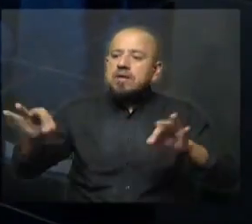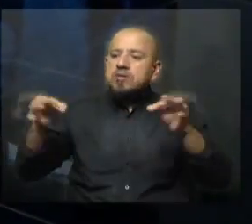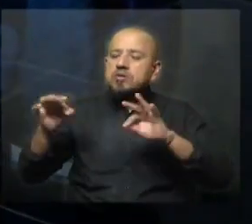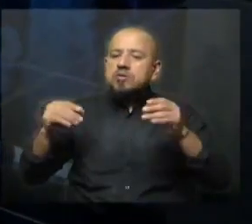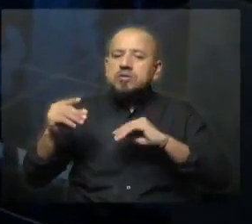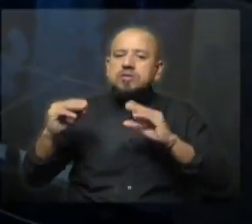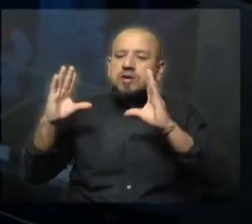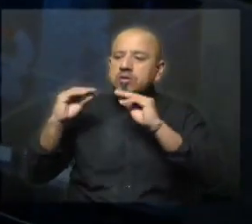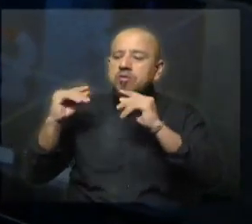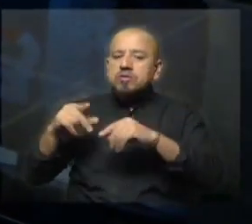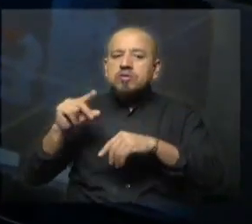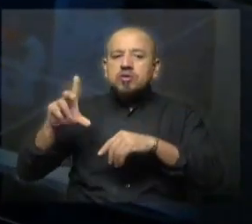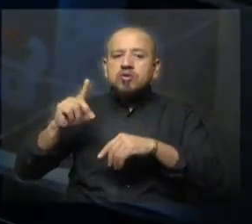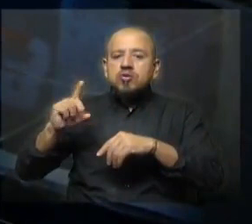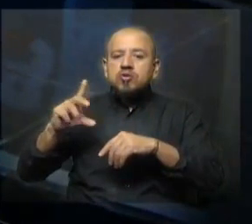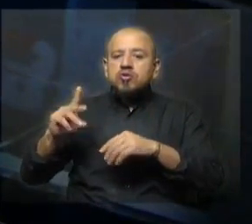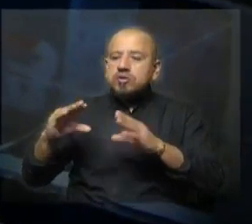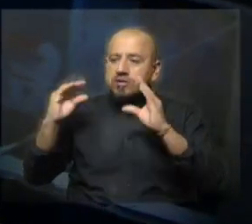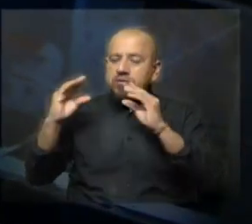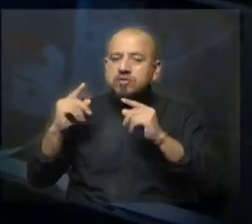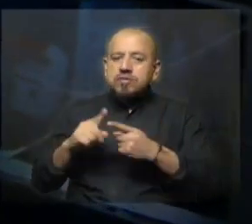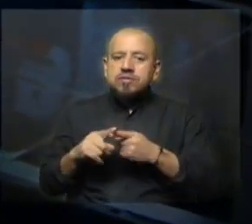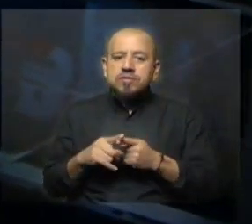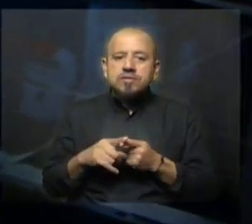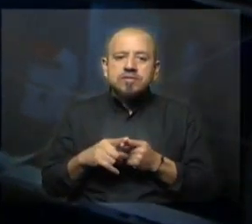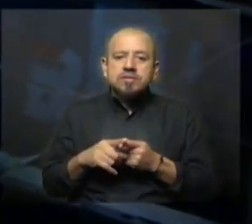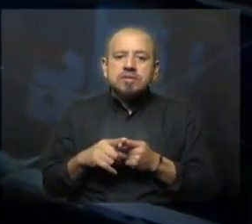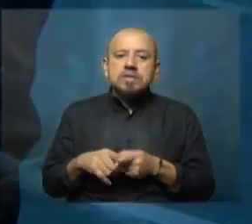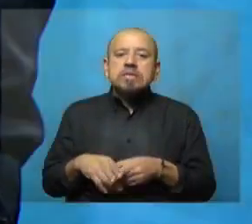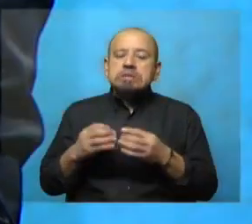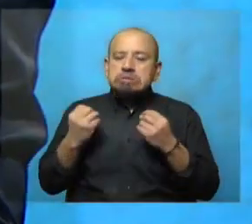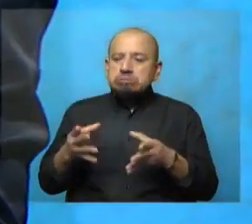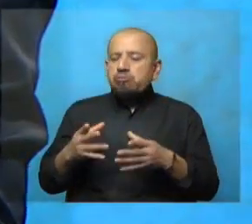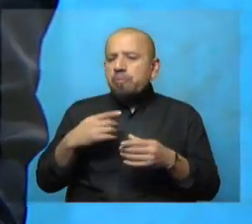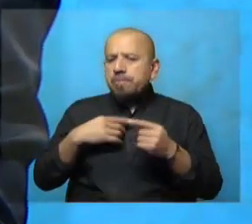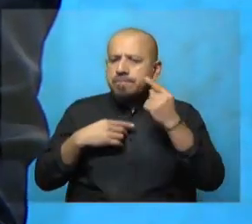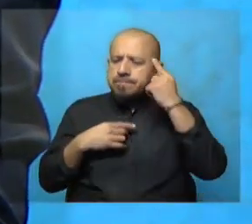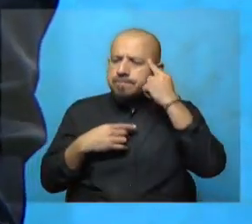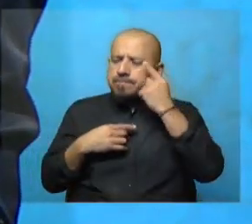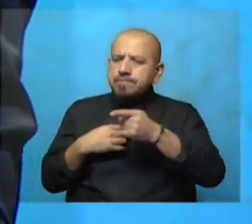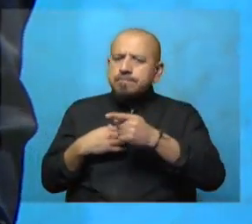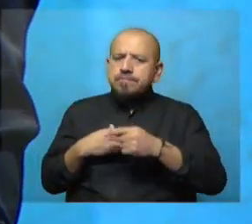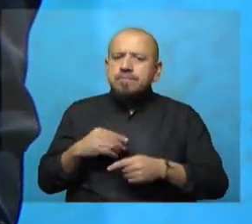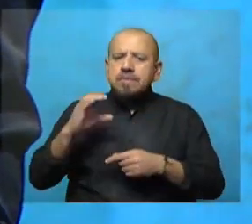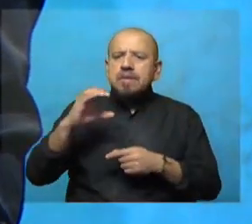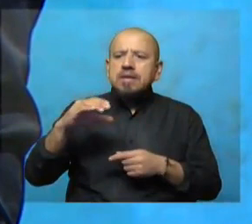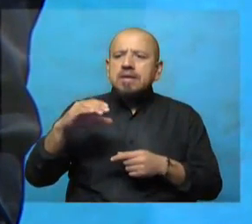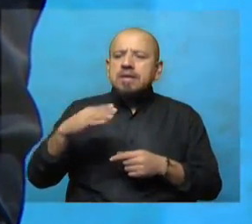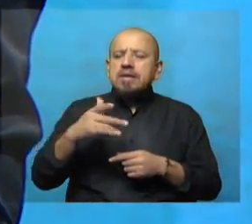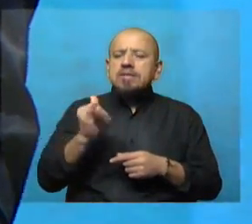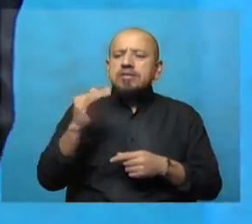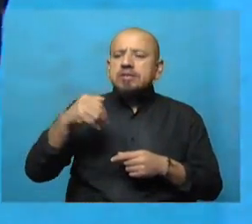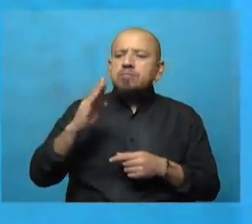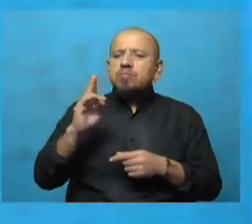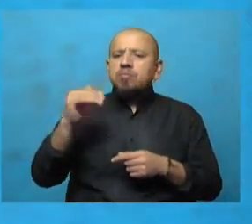a la noche para adultos 12 de la noche gracias increíble eso y pienso en chimpún fuera al botón de la